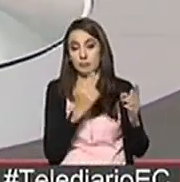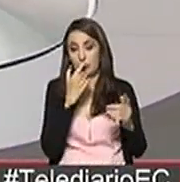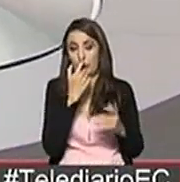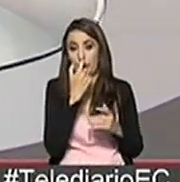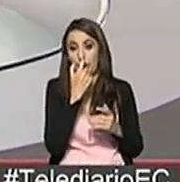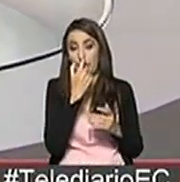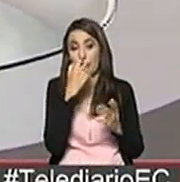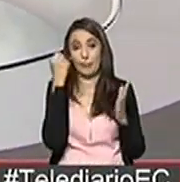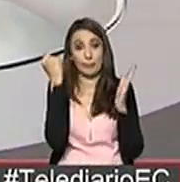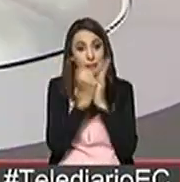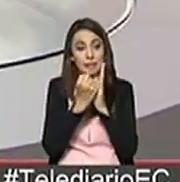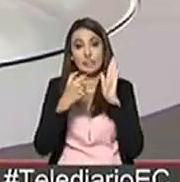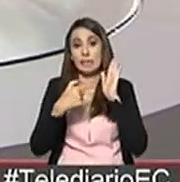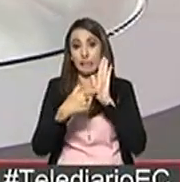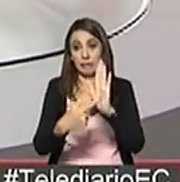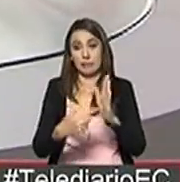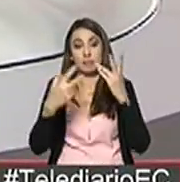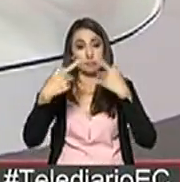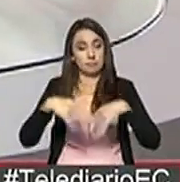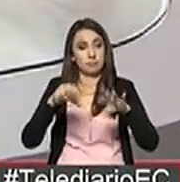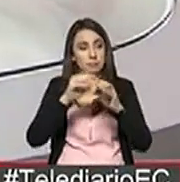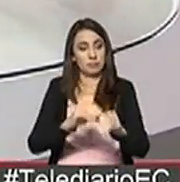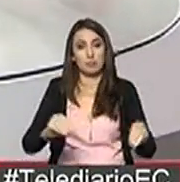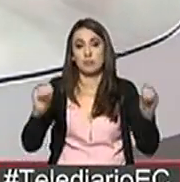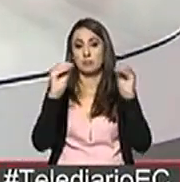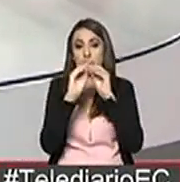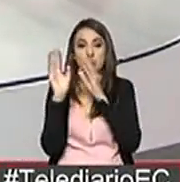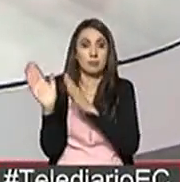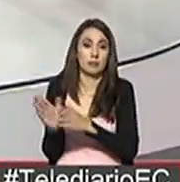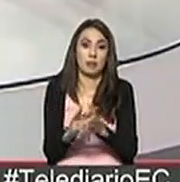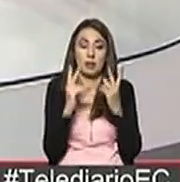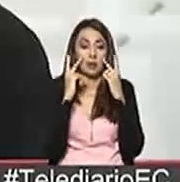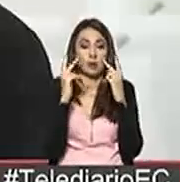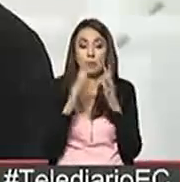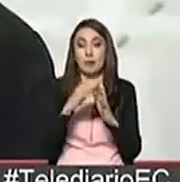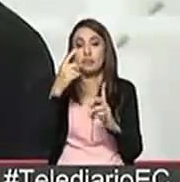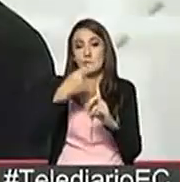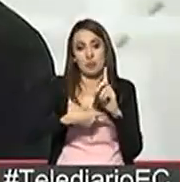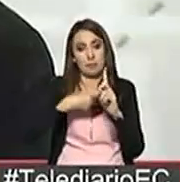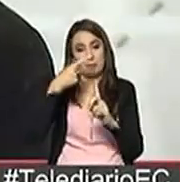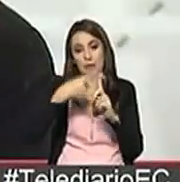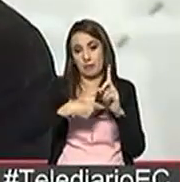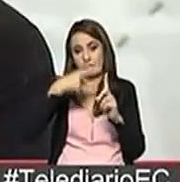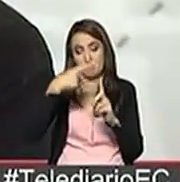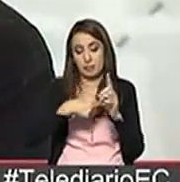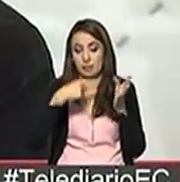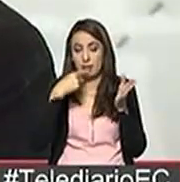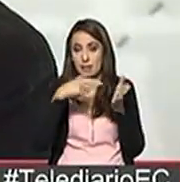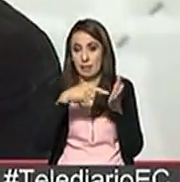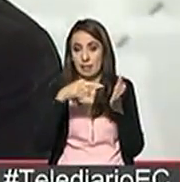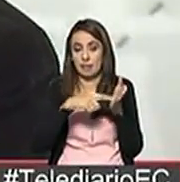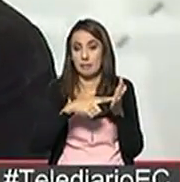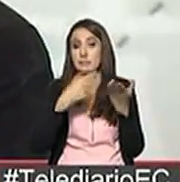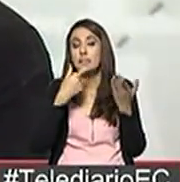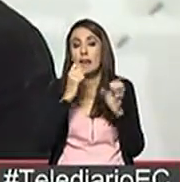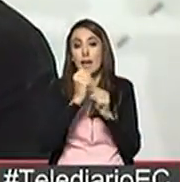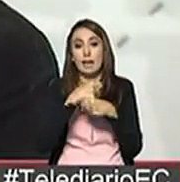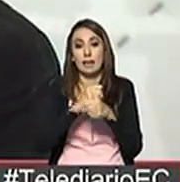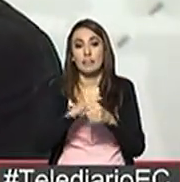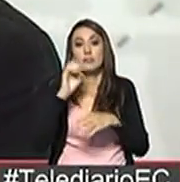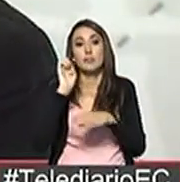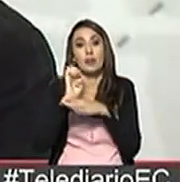una etiqueta fiscal. Entonces, no sé si han fijado en los supermercados, por lo general hay esta etiqueta en los vinos locales